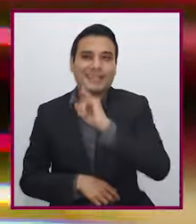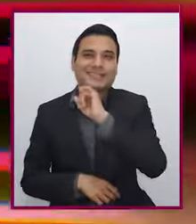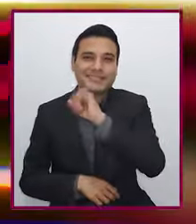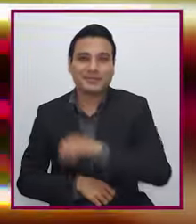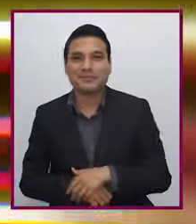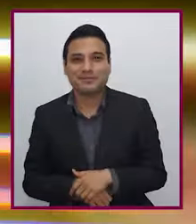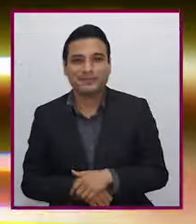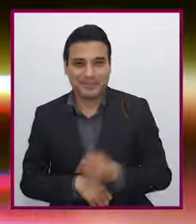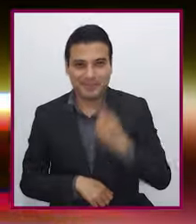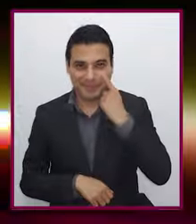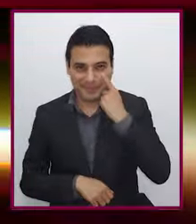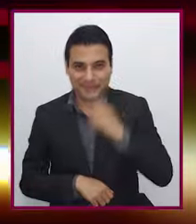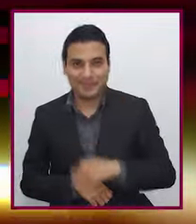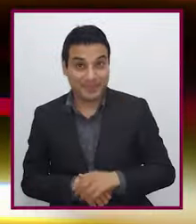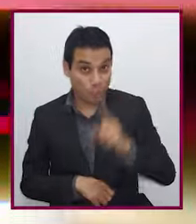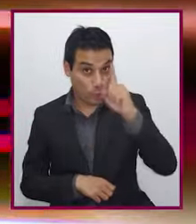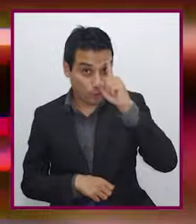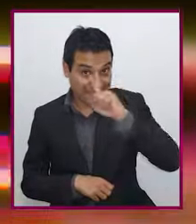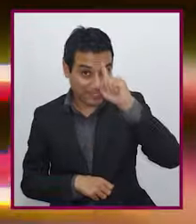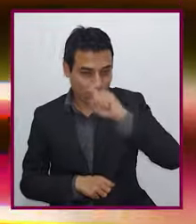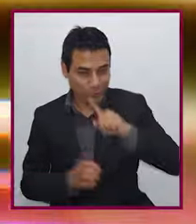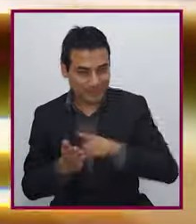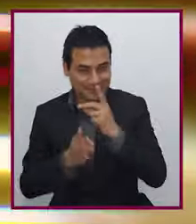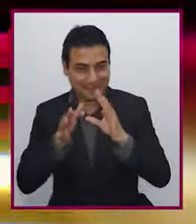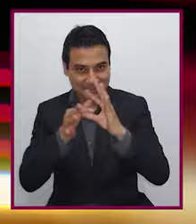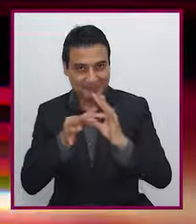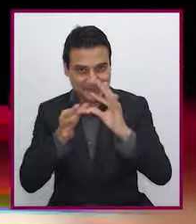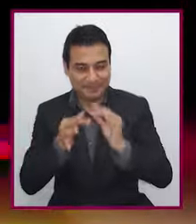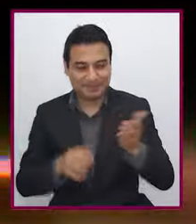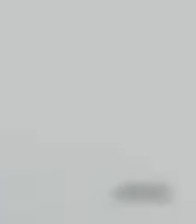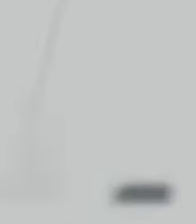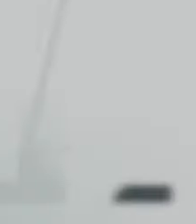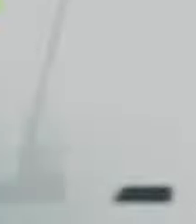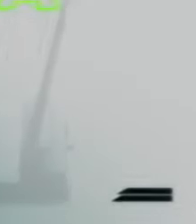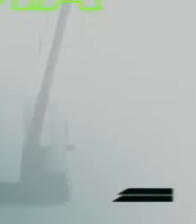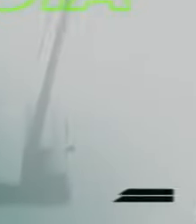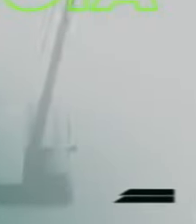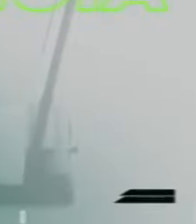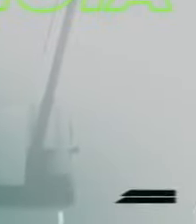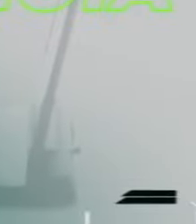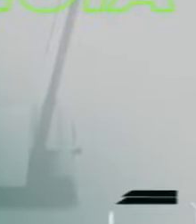3G. Nelson Axel, mientras vayamos a la última parte de nuestro tutorial.